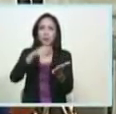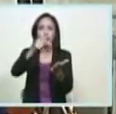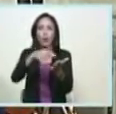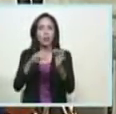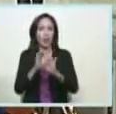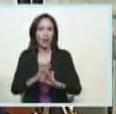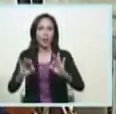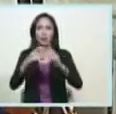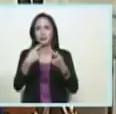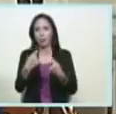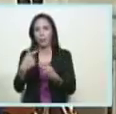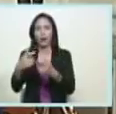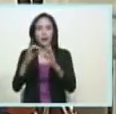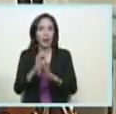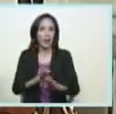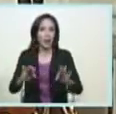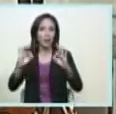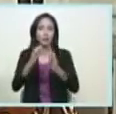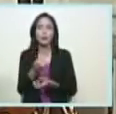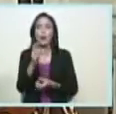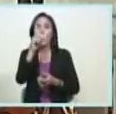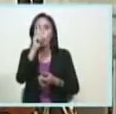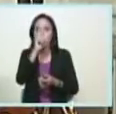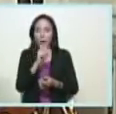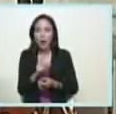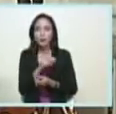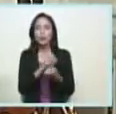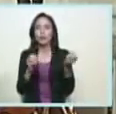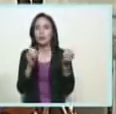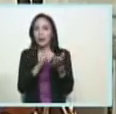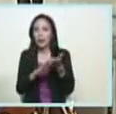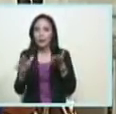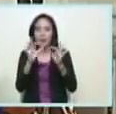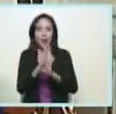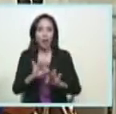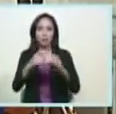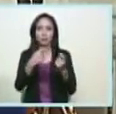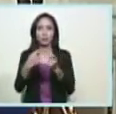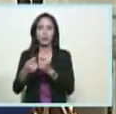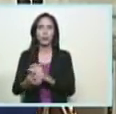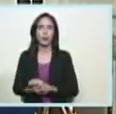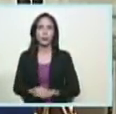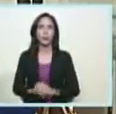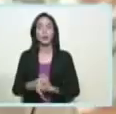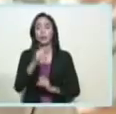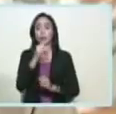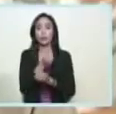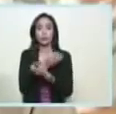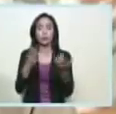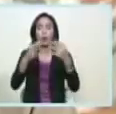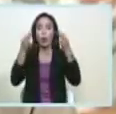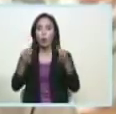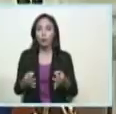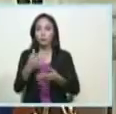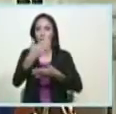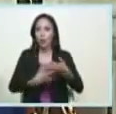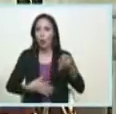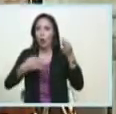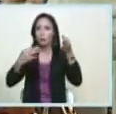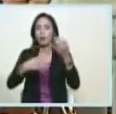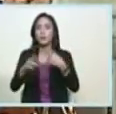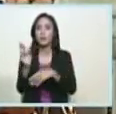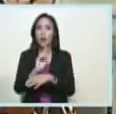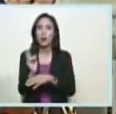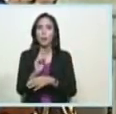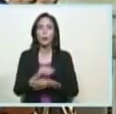estuvo en un elemento muy importante voy a proceder a firmarlo los anuncios y debe ser publicado en gaceta oficial de manera